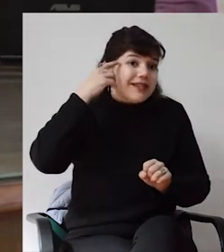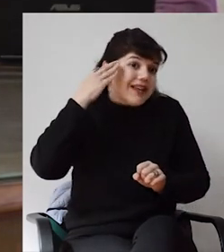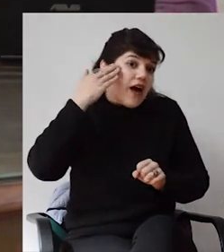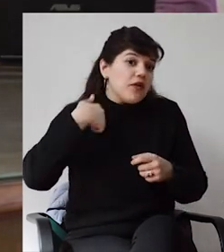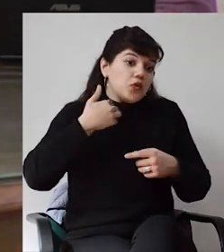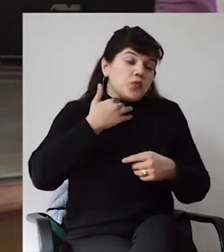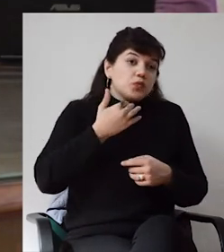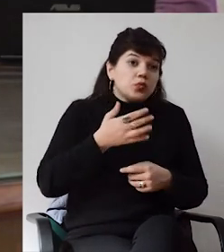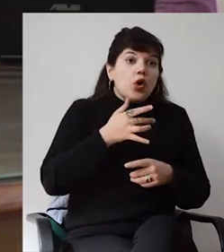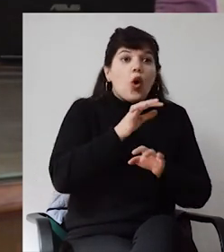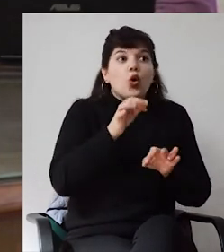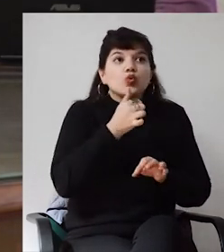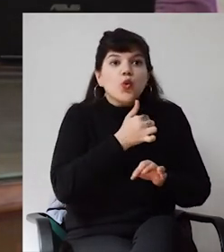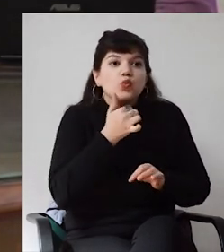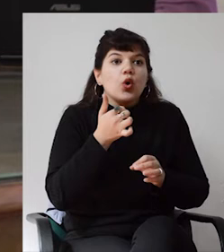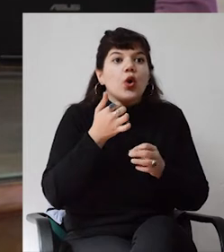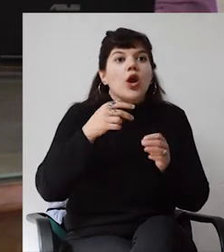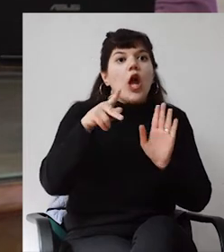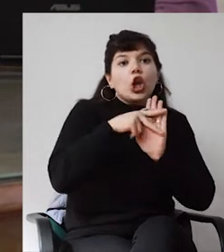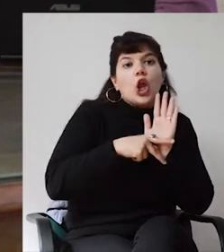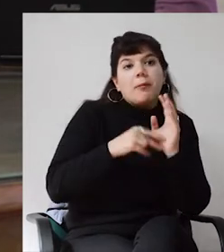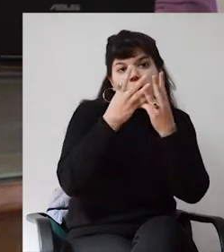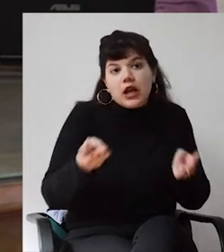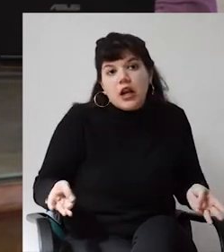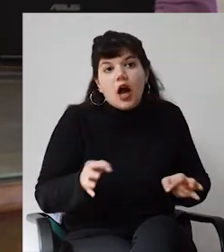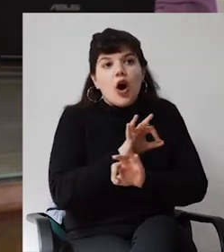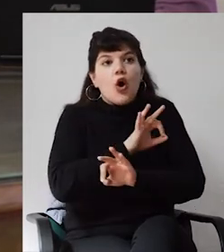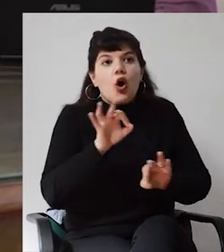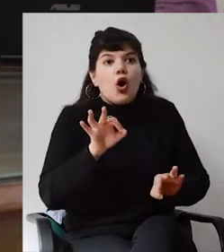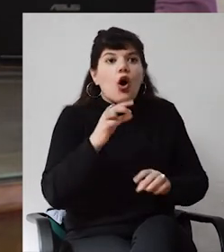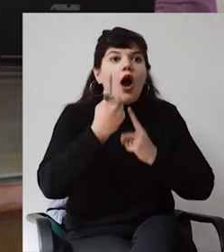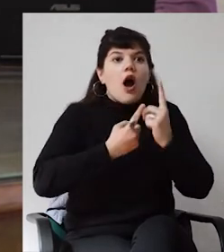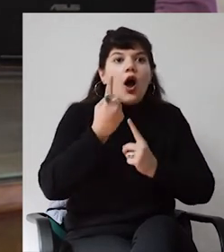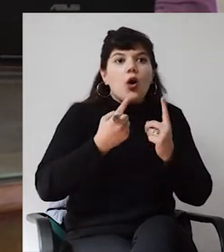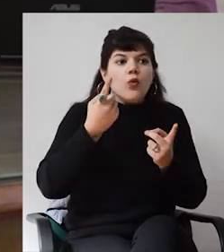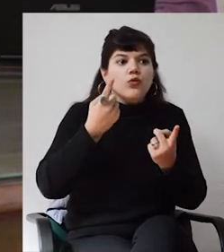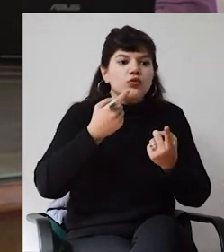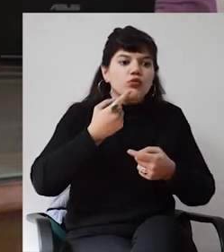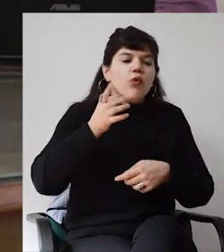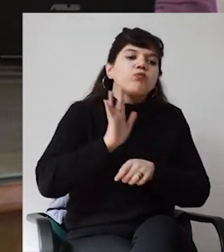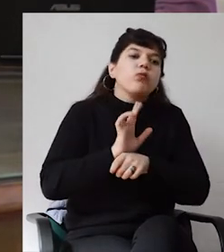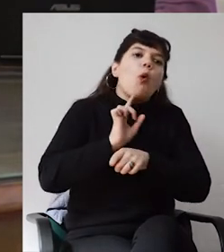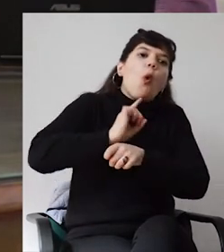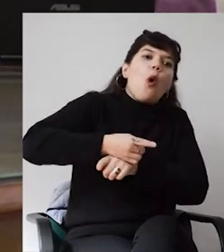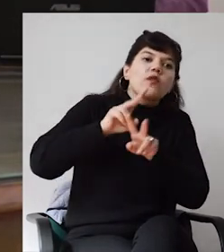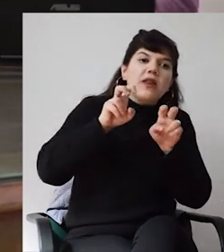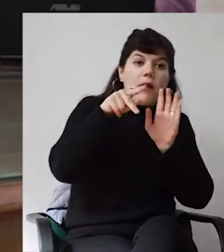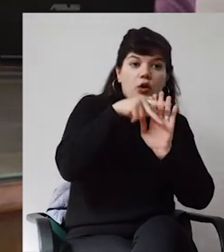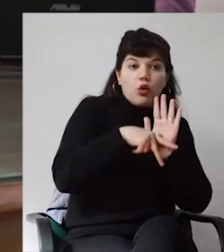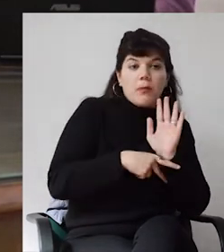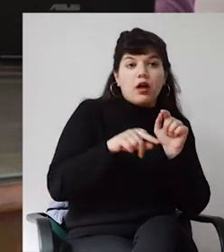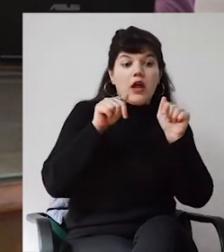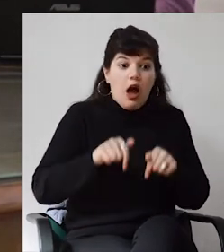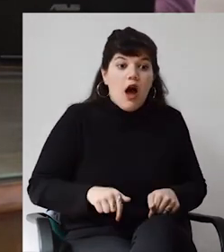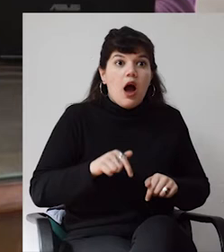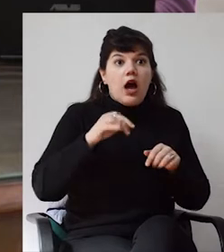ustedes, de resoluciones, de normas generales, de criterios que obliguen, en el sentido